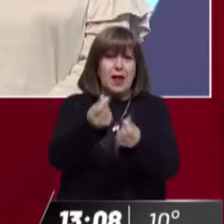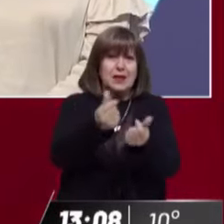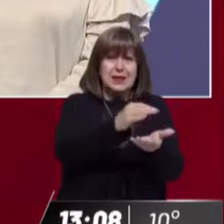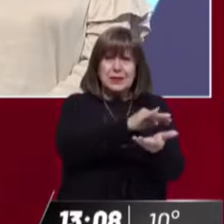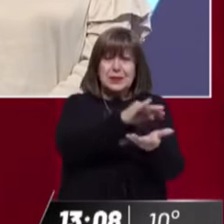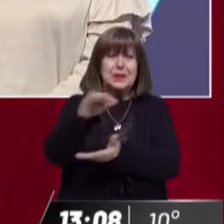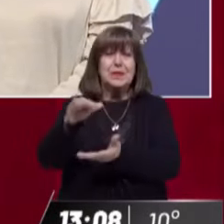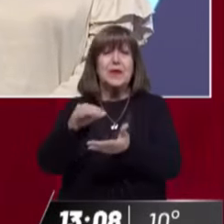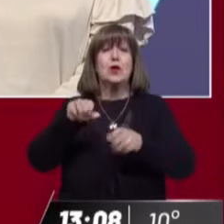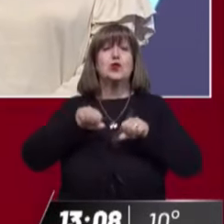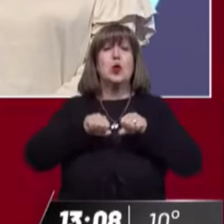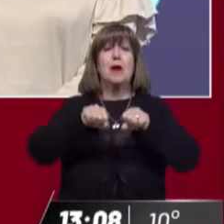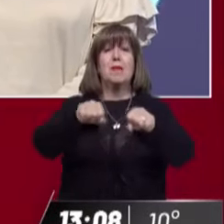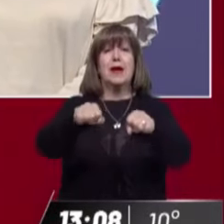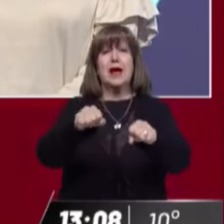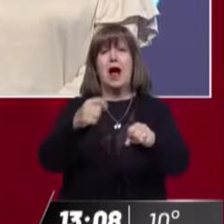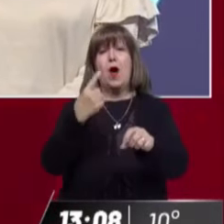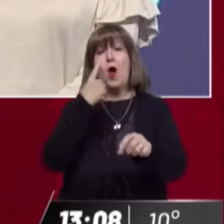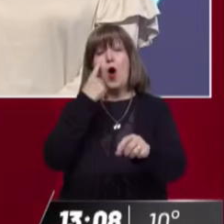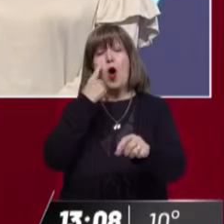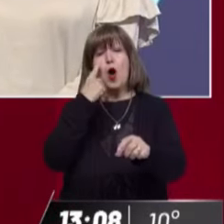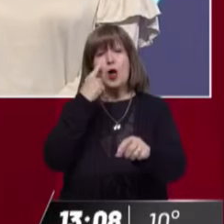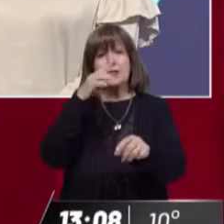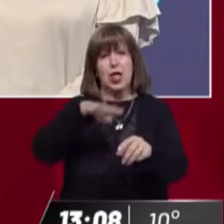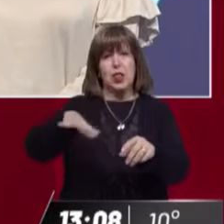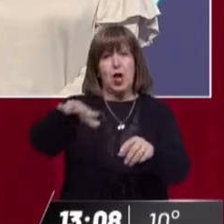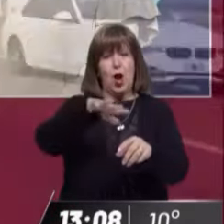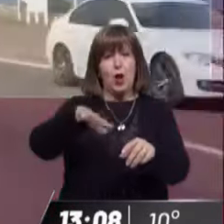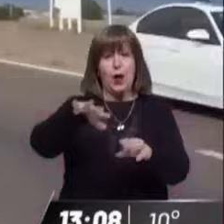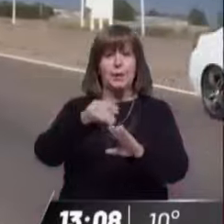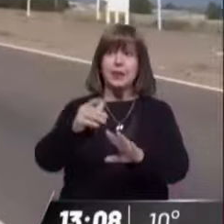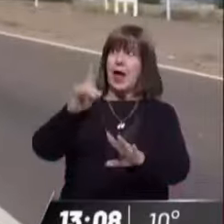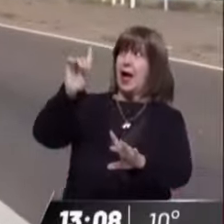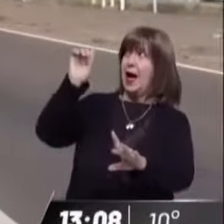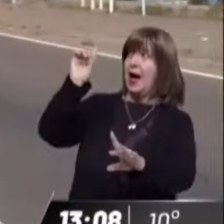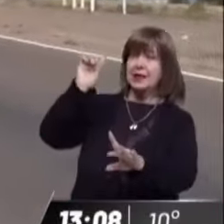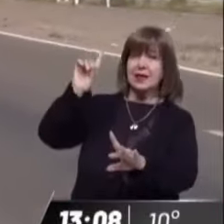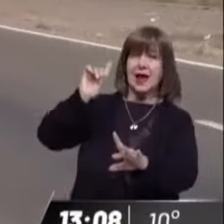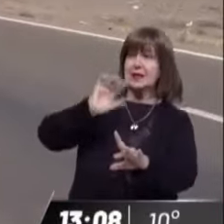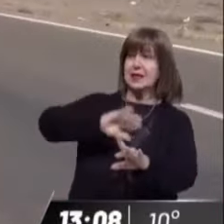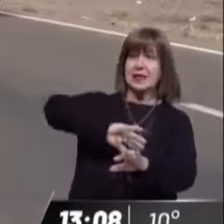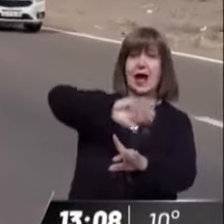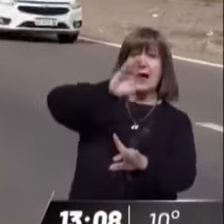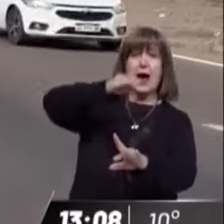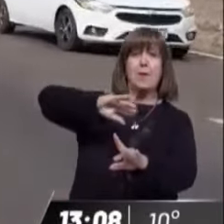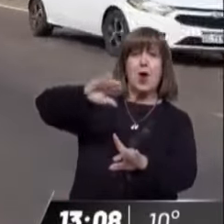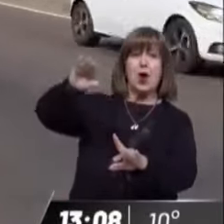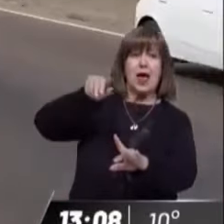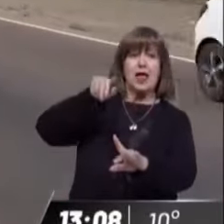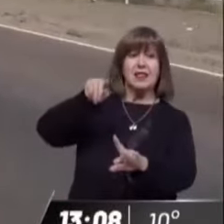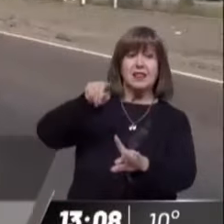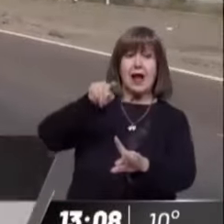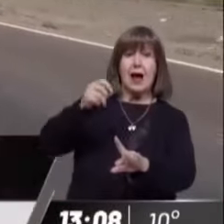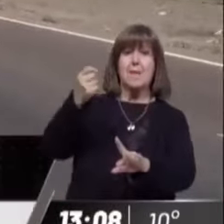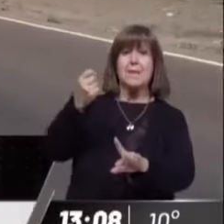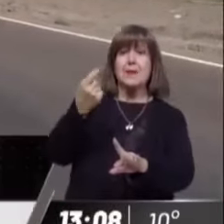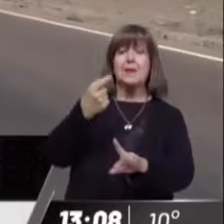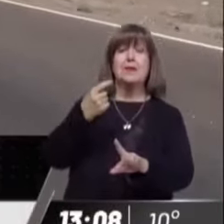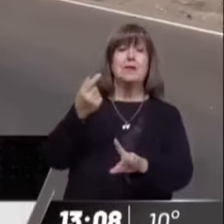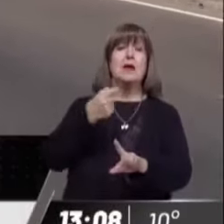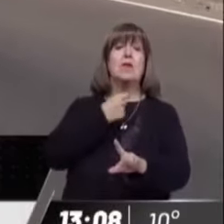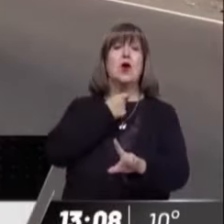un supermercado de aquí muy conocido de la zona. Detrás mío tengo la camioneta que los delincuentes sustrajeron al gerente